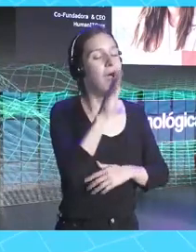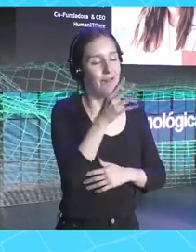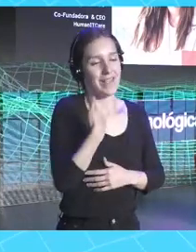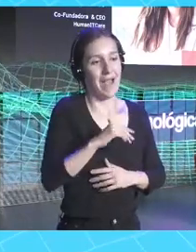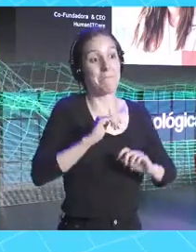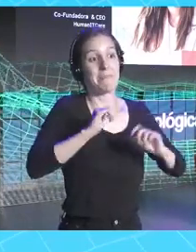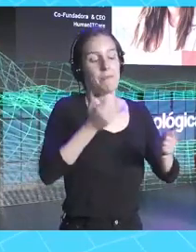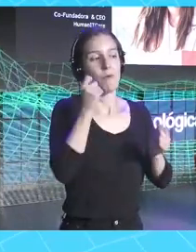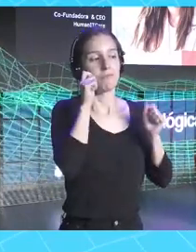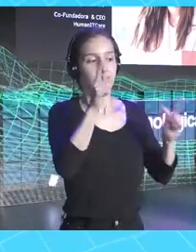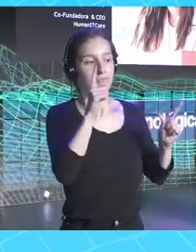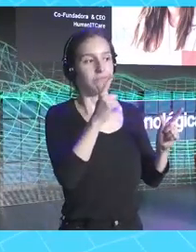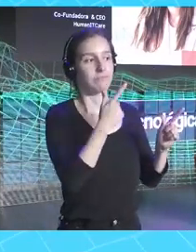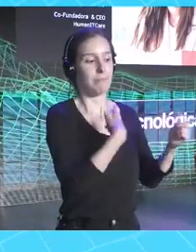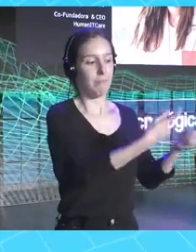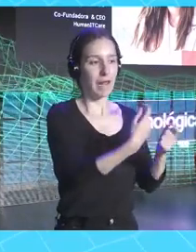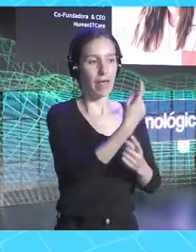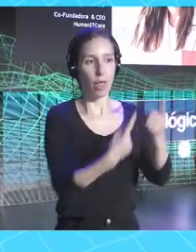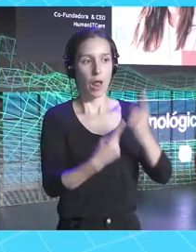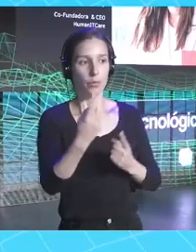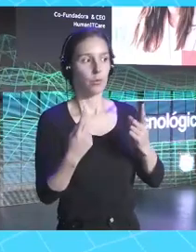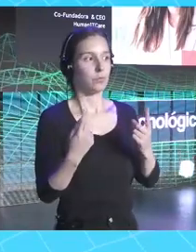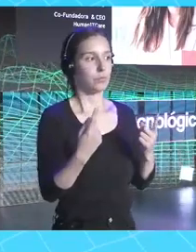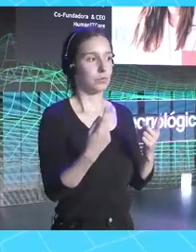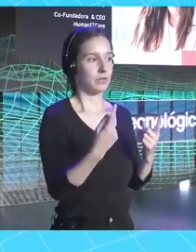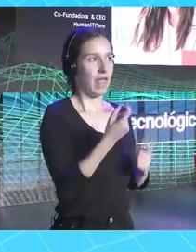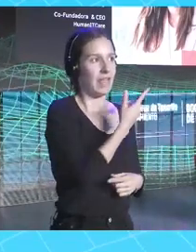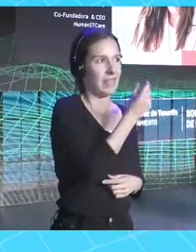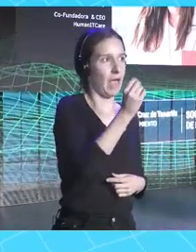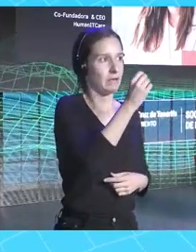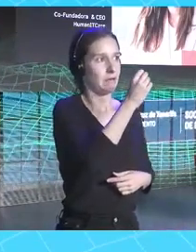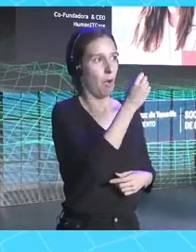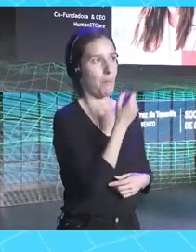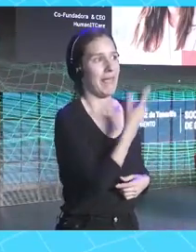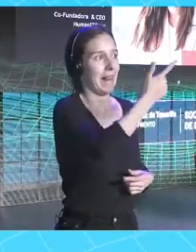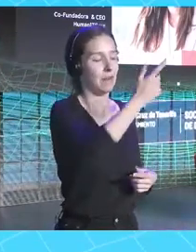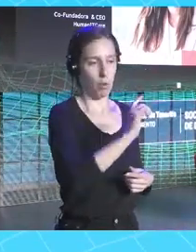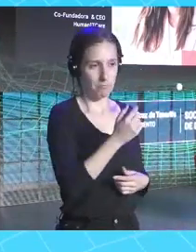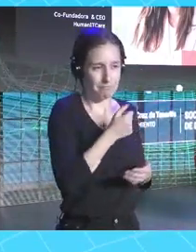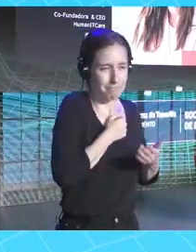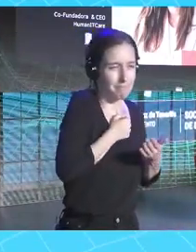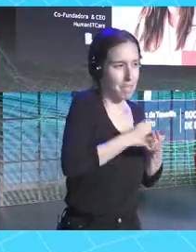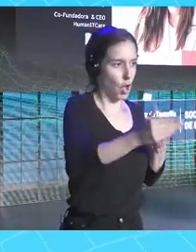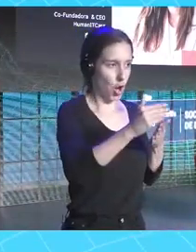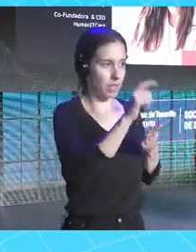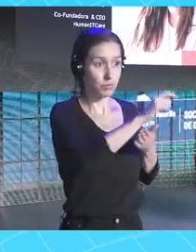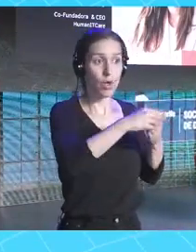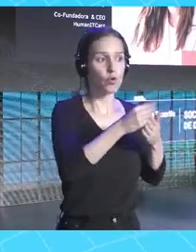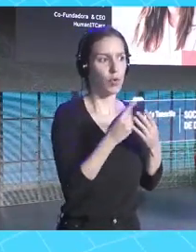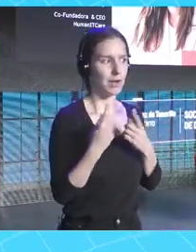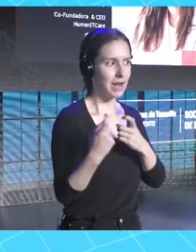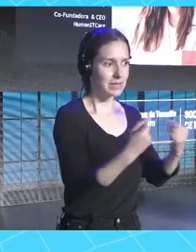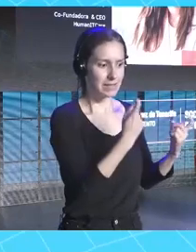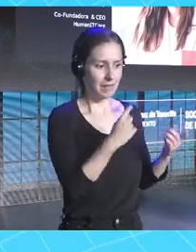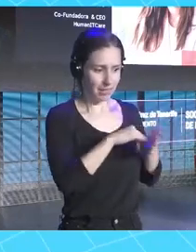viendo que hay mercados donde no es de cientos o miles sino que es de millones no la necesidad de usuarios decir hay millones de usuarios que